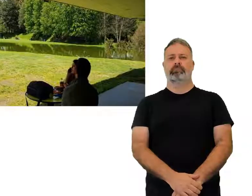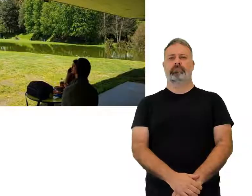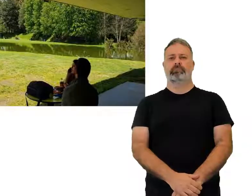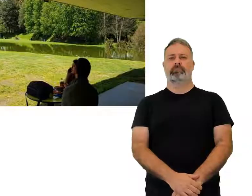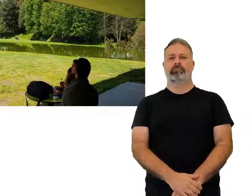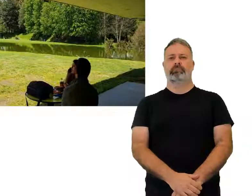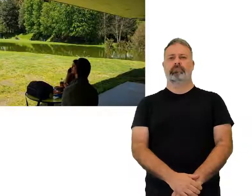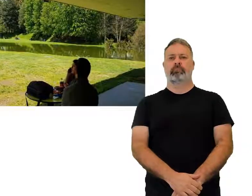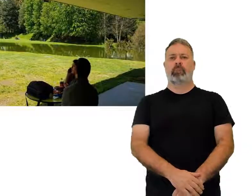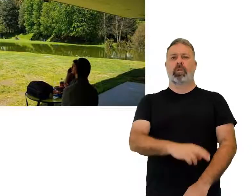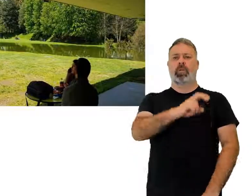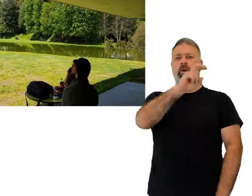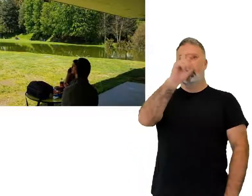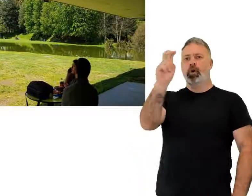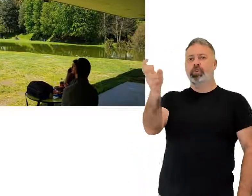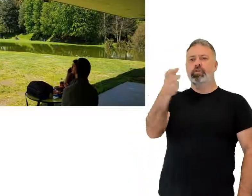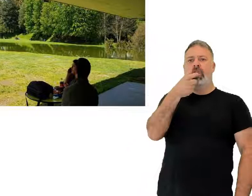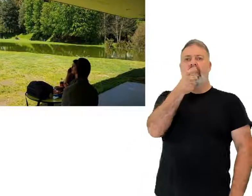Otro dato